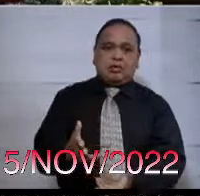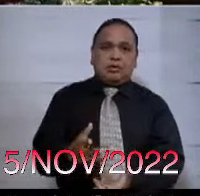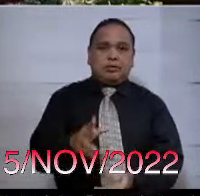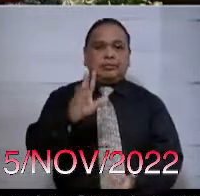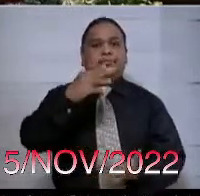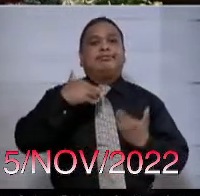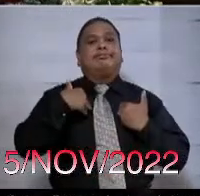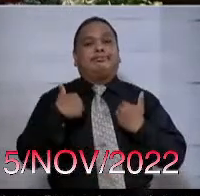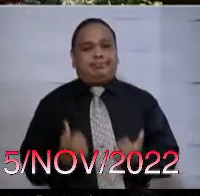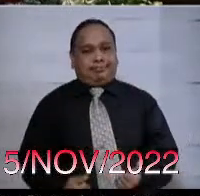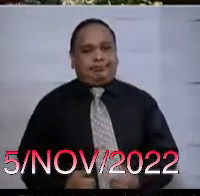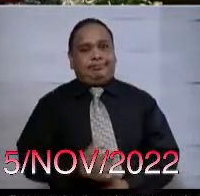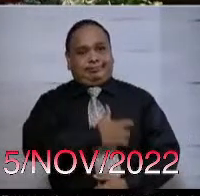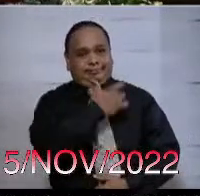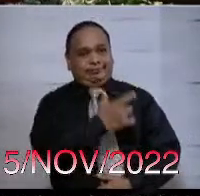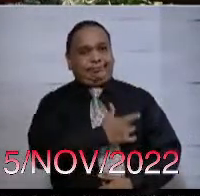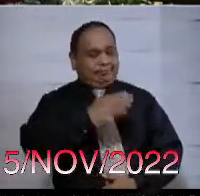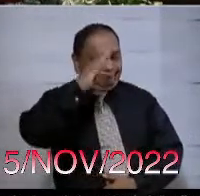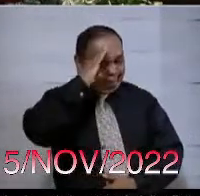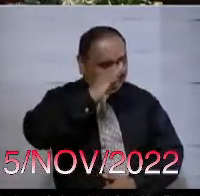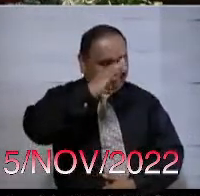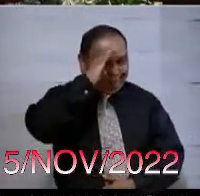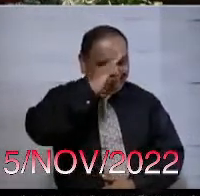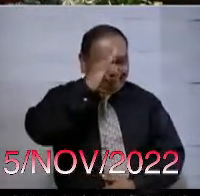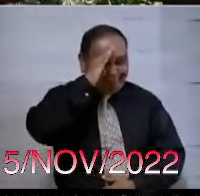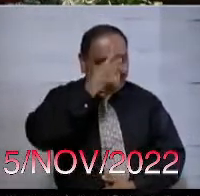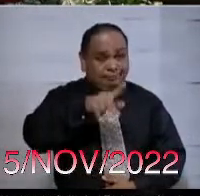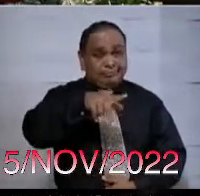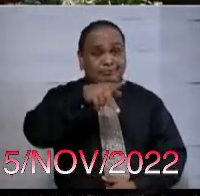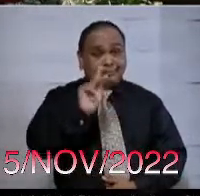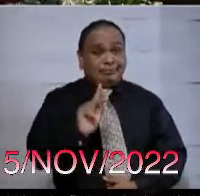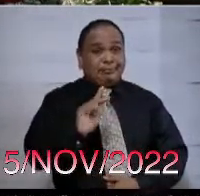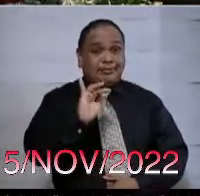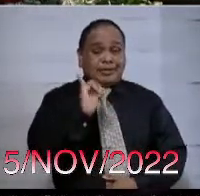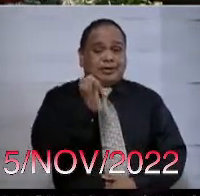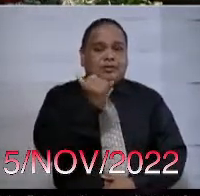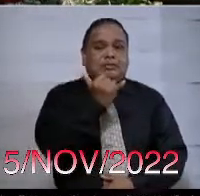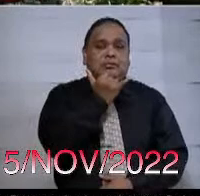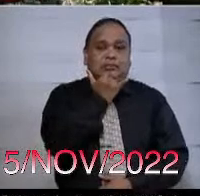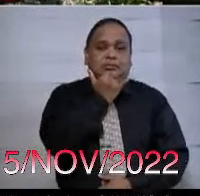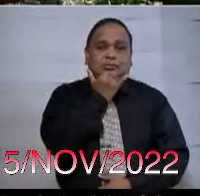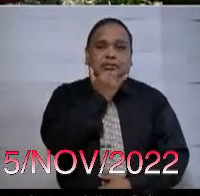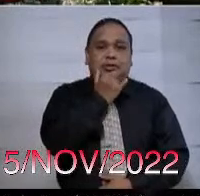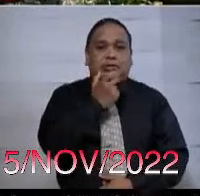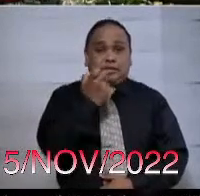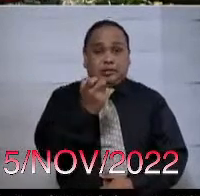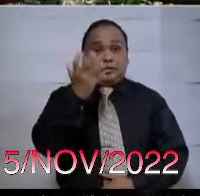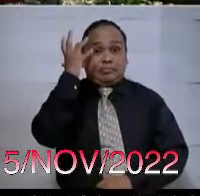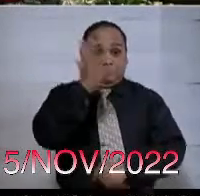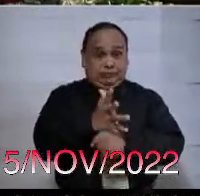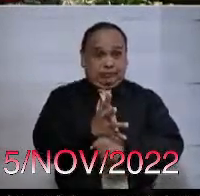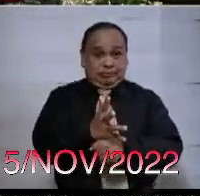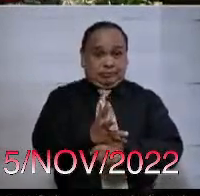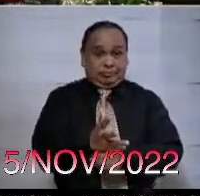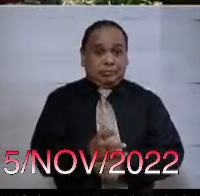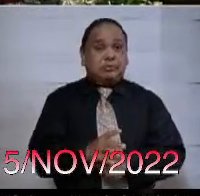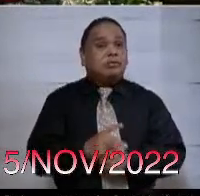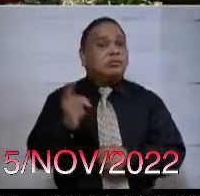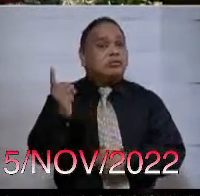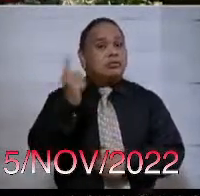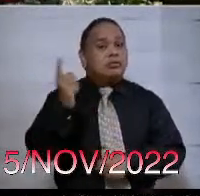para reflexionar y disculparse. Yo no sé si esto debe tener sanción, porque no están